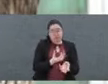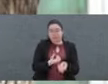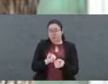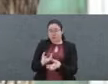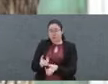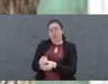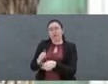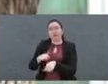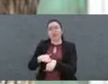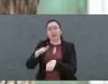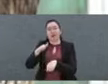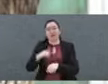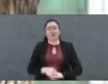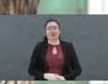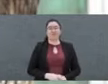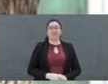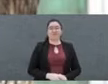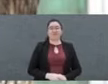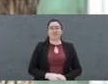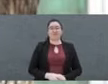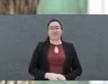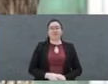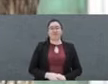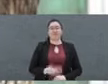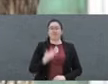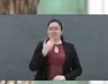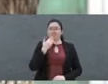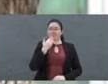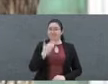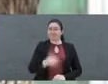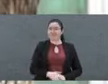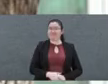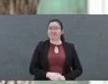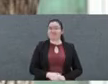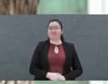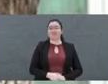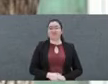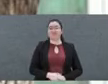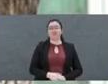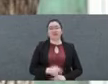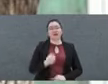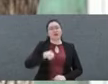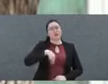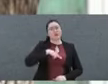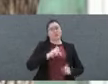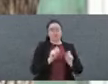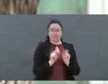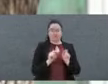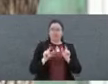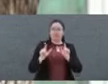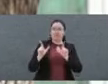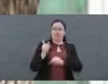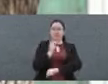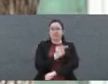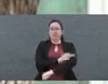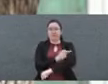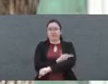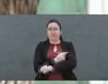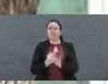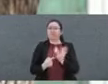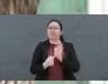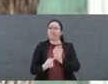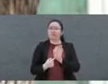de Iztacalco. Muy bien, si podemos empezar con la presentación, una presentación rápida